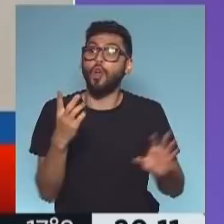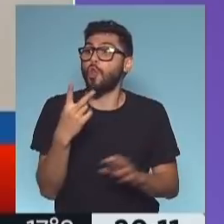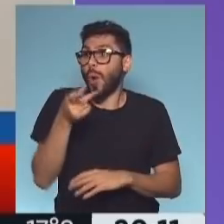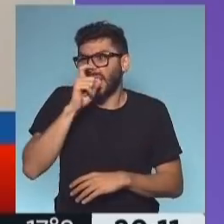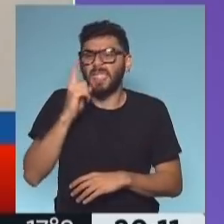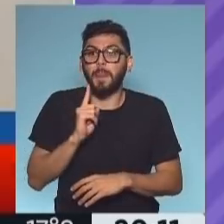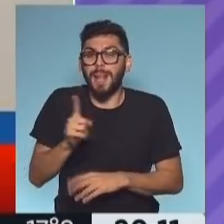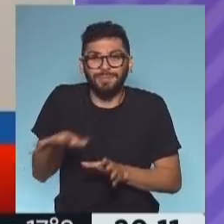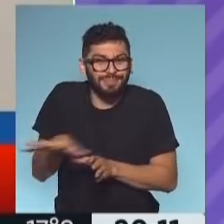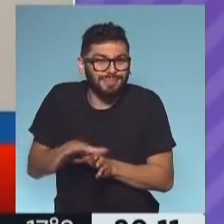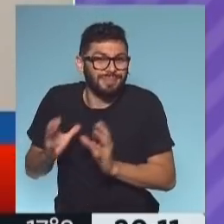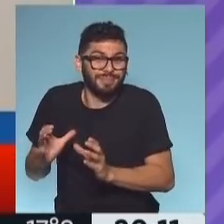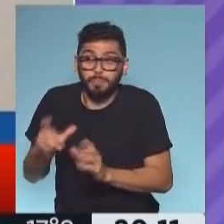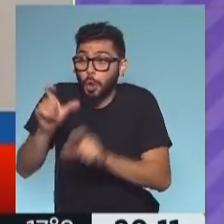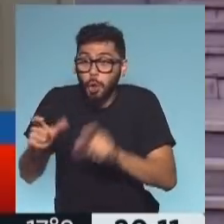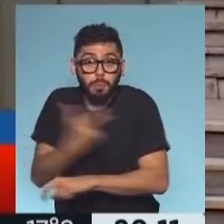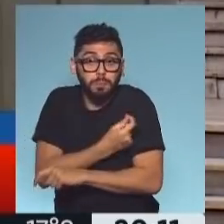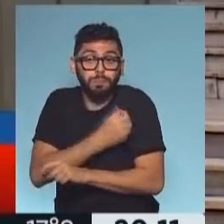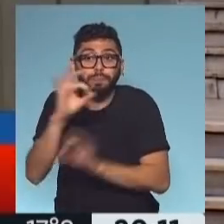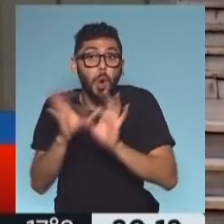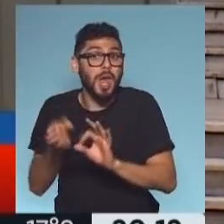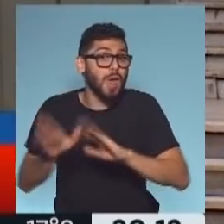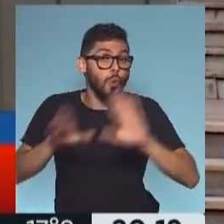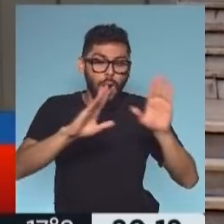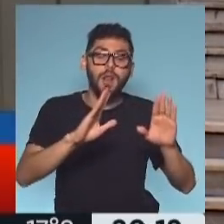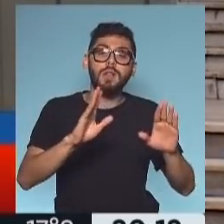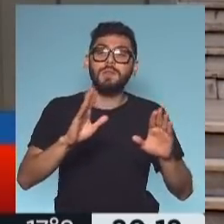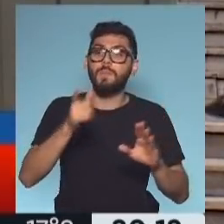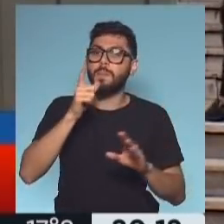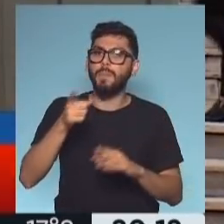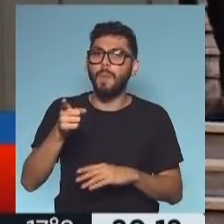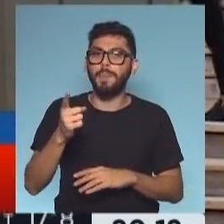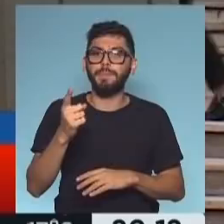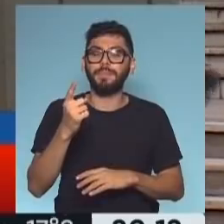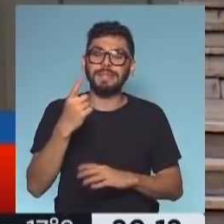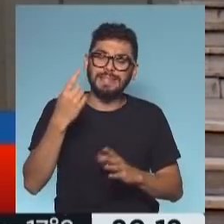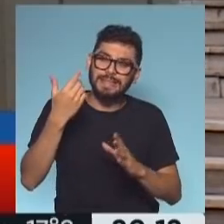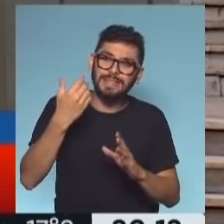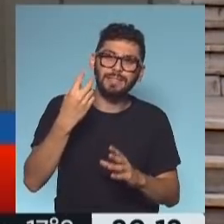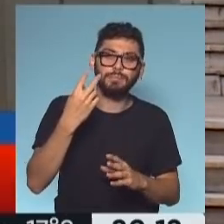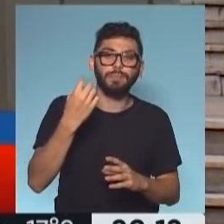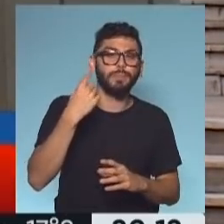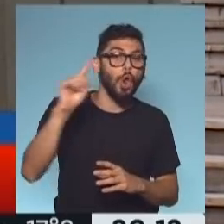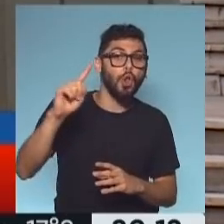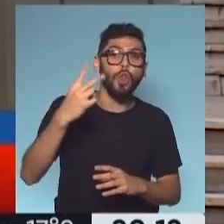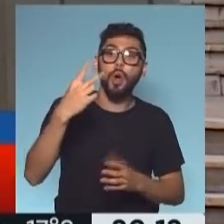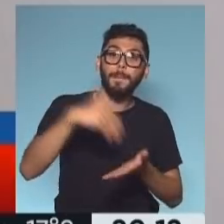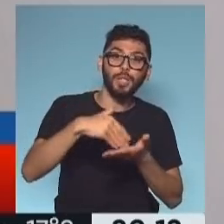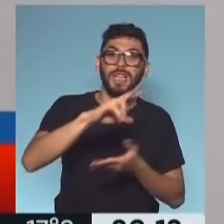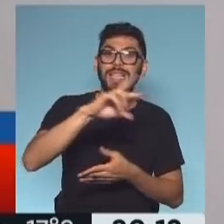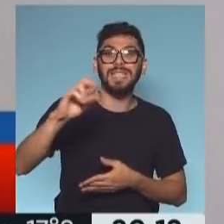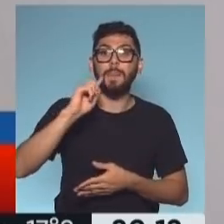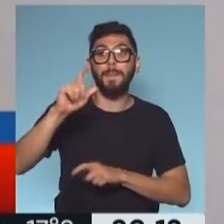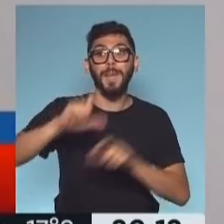faltan que sigan llegando más vacunas. Estamos muy cerquita de cumplir el primer hito, que tiene que ver con 2.300.000 personas, que